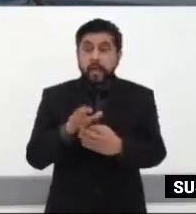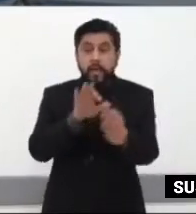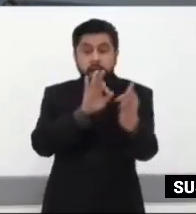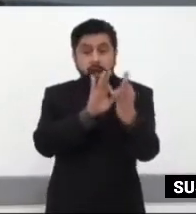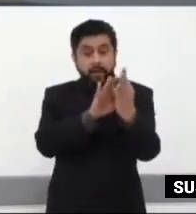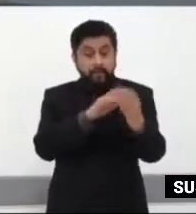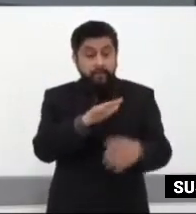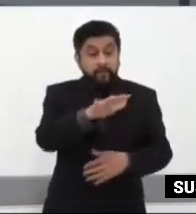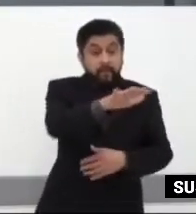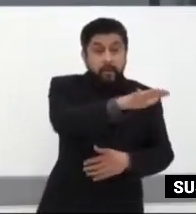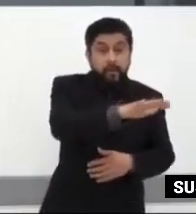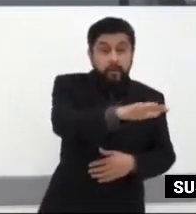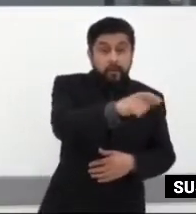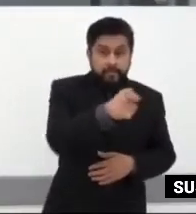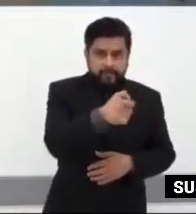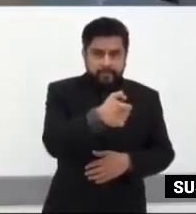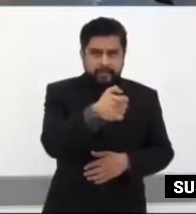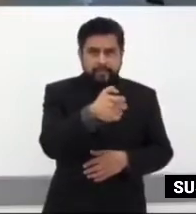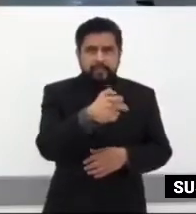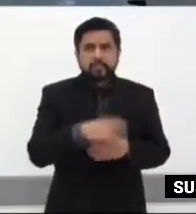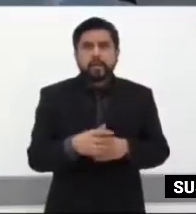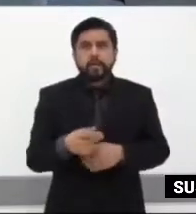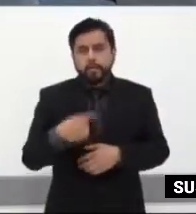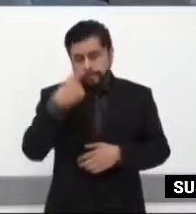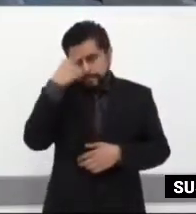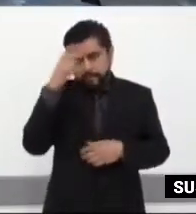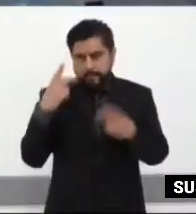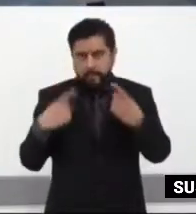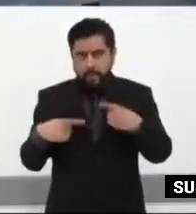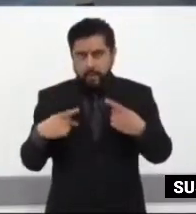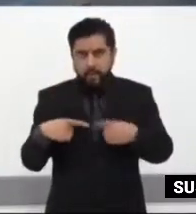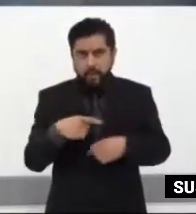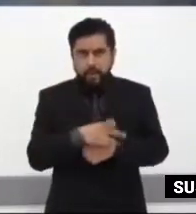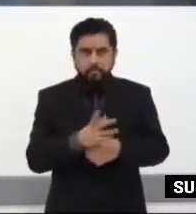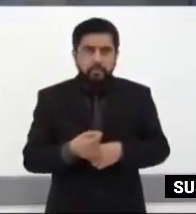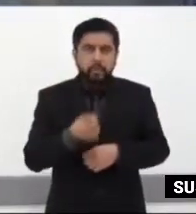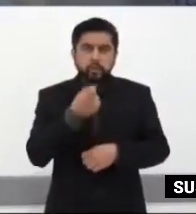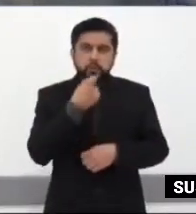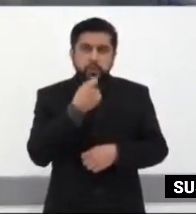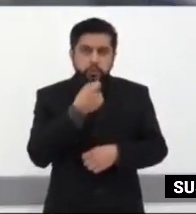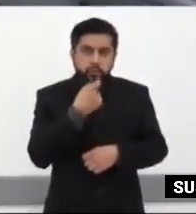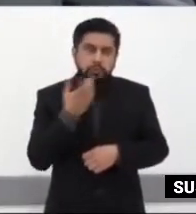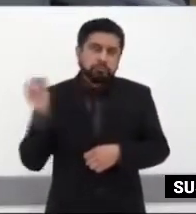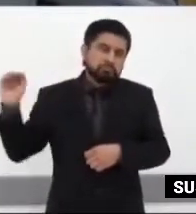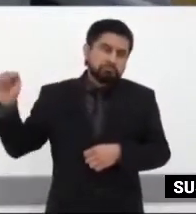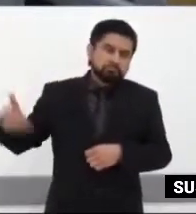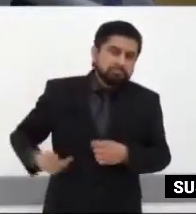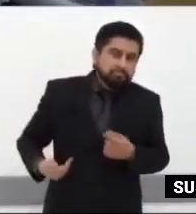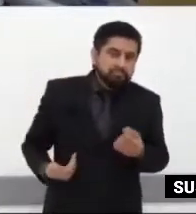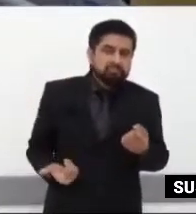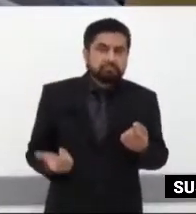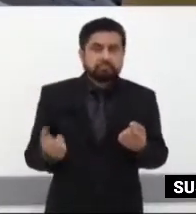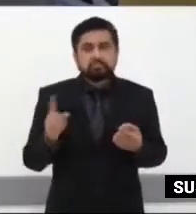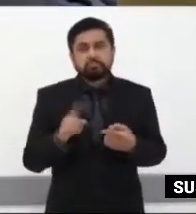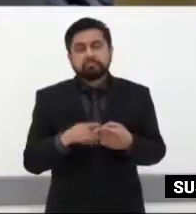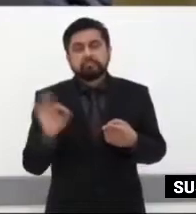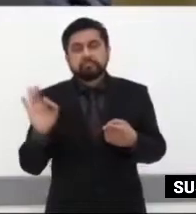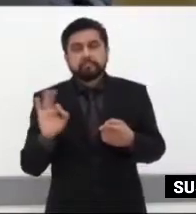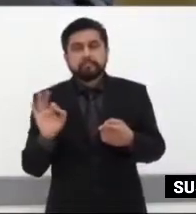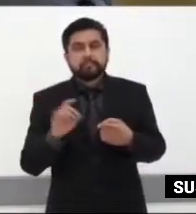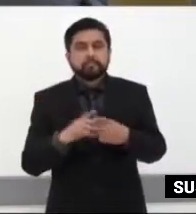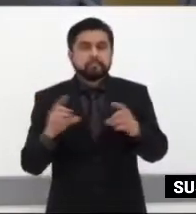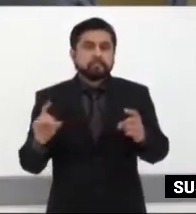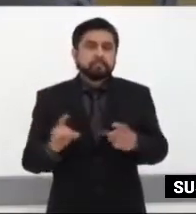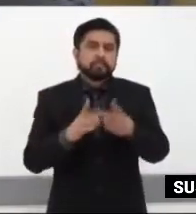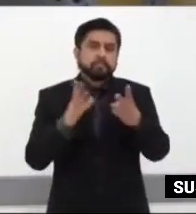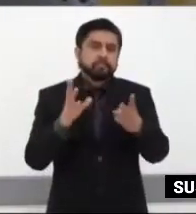es la que vamos a destinar para la atención de pacientes, niños que vienen traumatizados, personas con